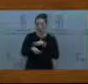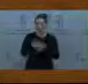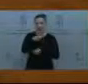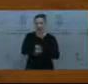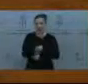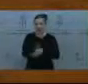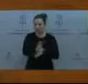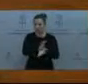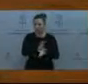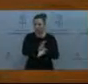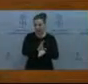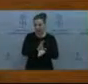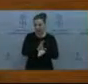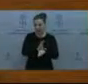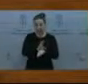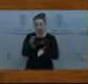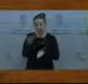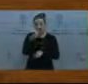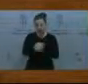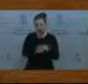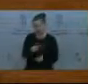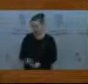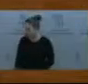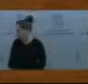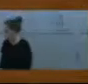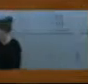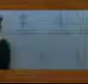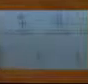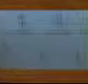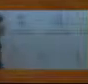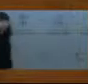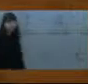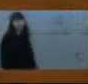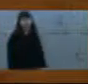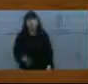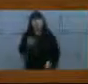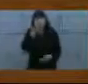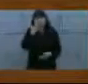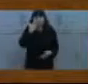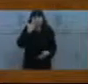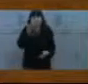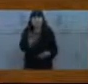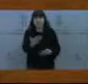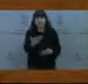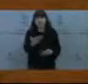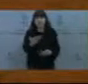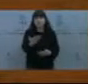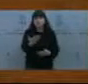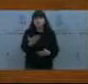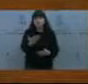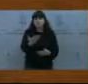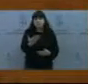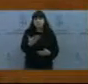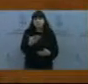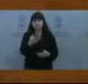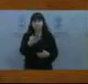hacerla. Y, sinceramente, que tengamos la posibilidad en la mitad de los municipios asturianos de que los jóvenes